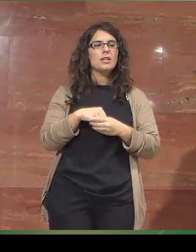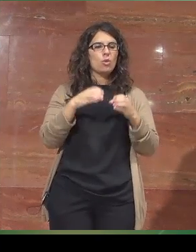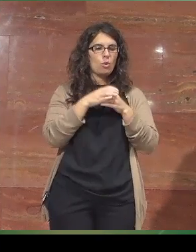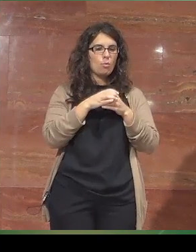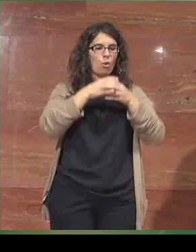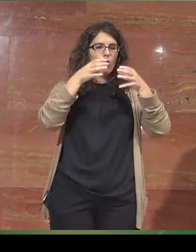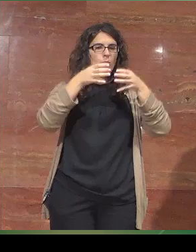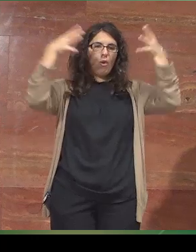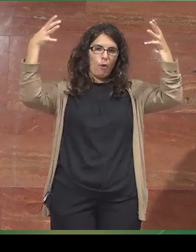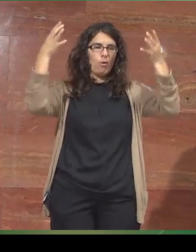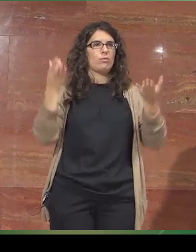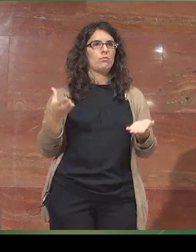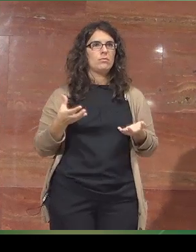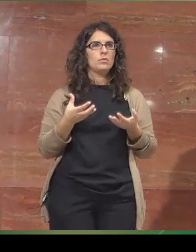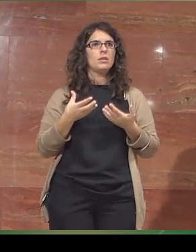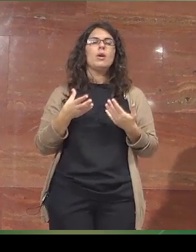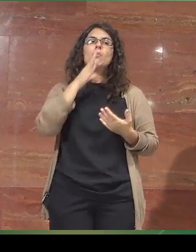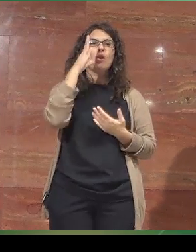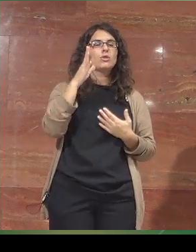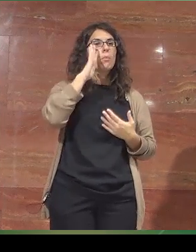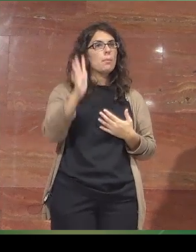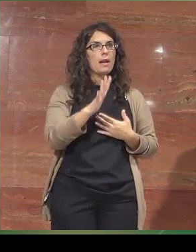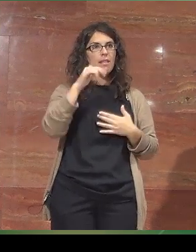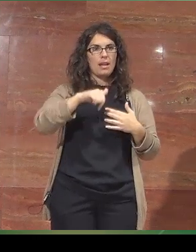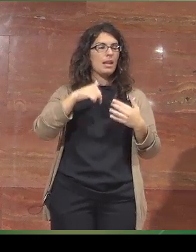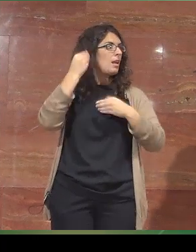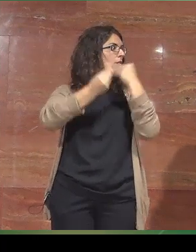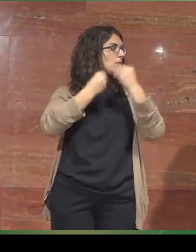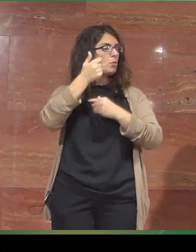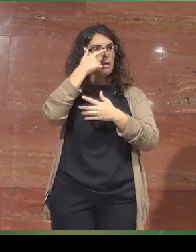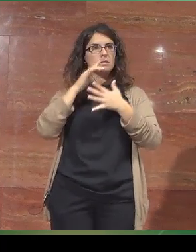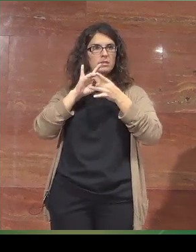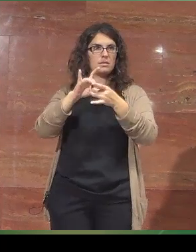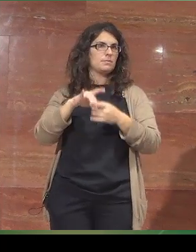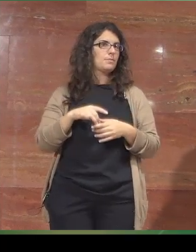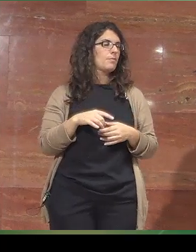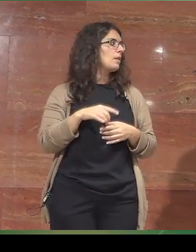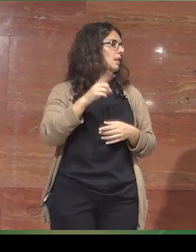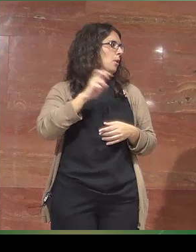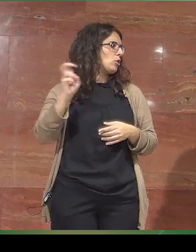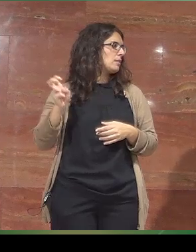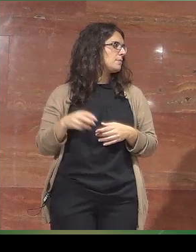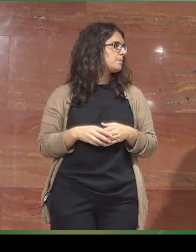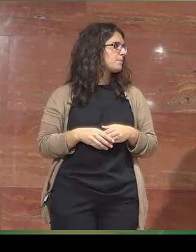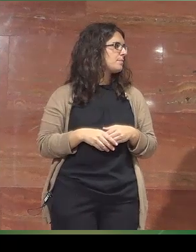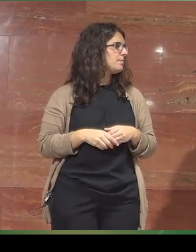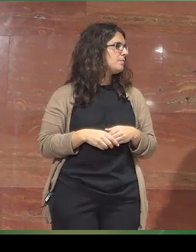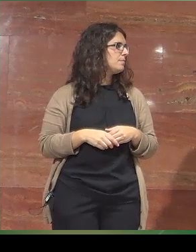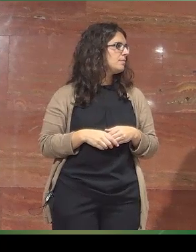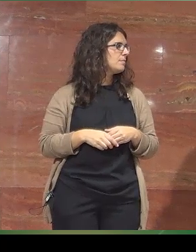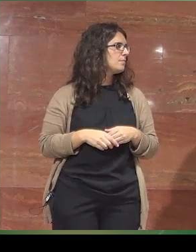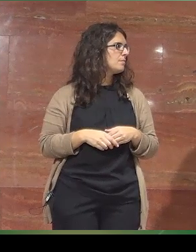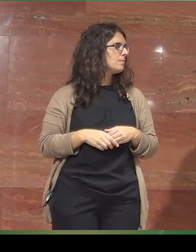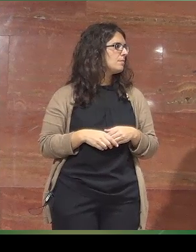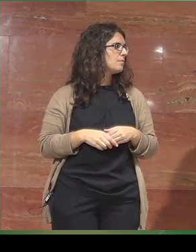mesogrupos y macrogrupos. Por tanto, me parece que aquí la reflexión tiene que ver con esa cuestión, entre otras, claro. Gracias. I think